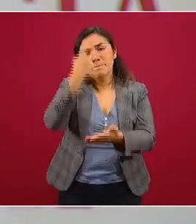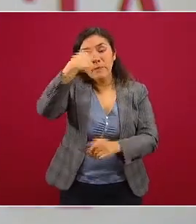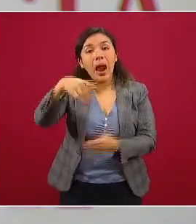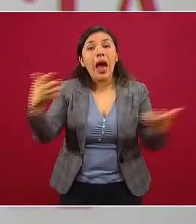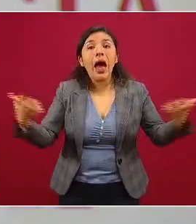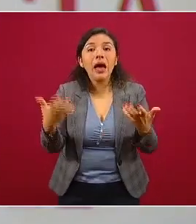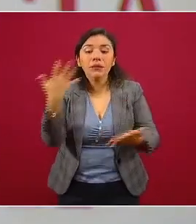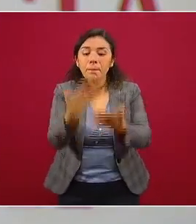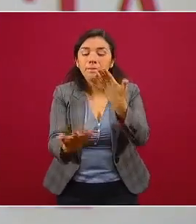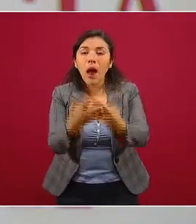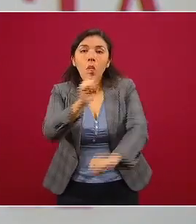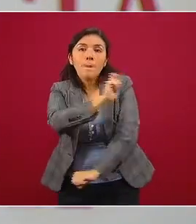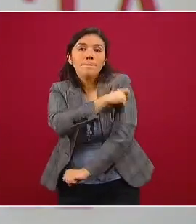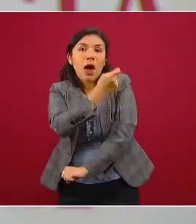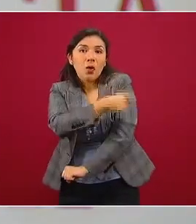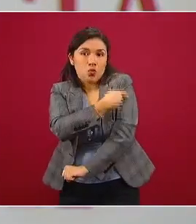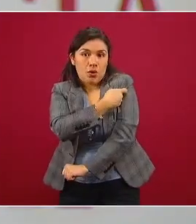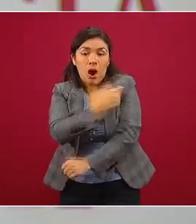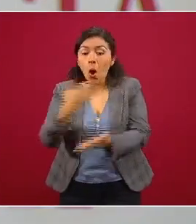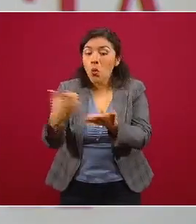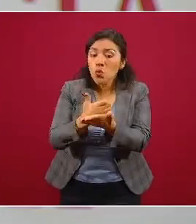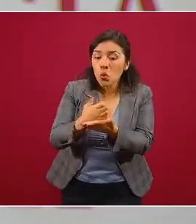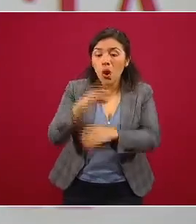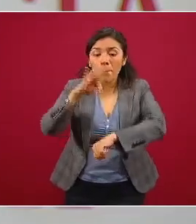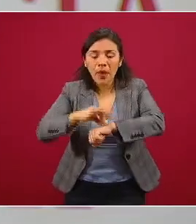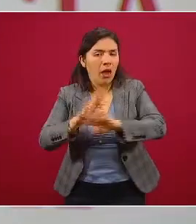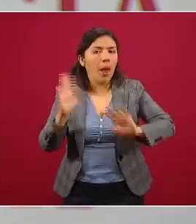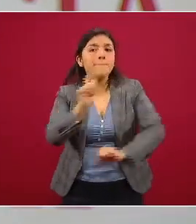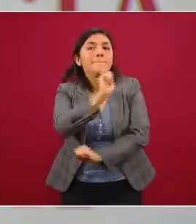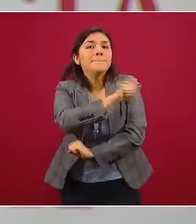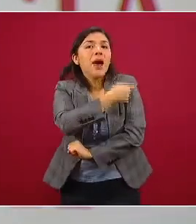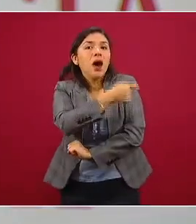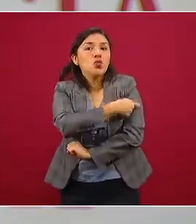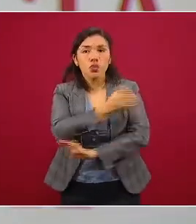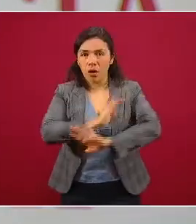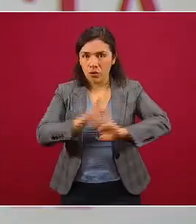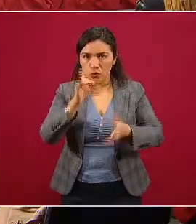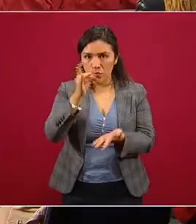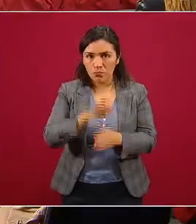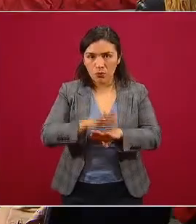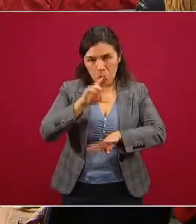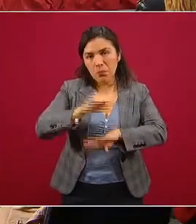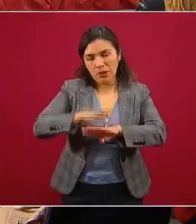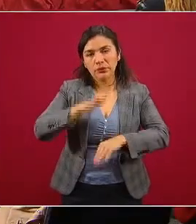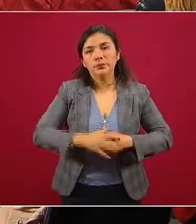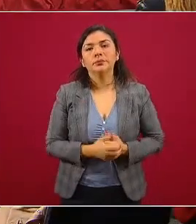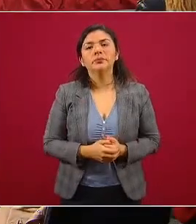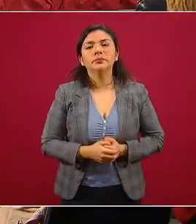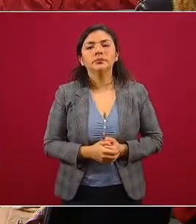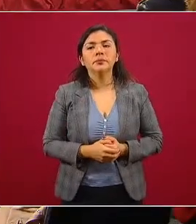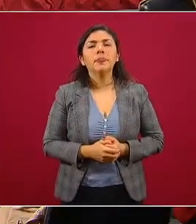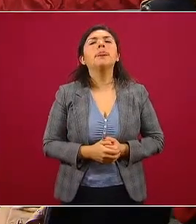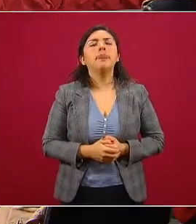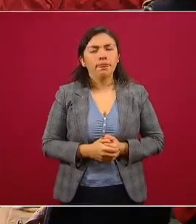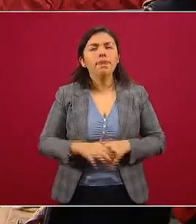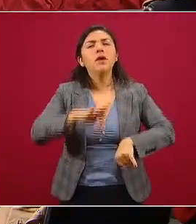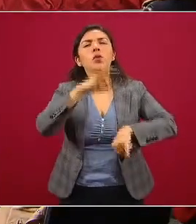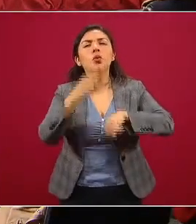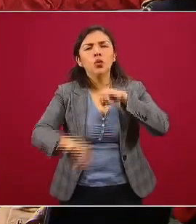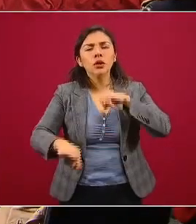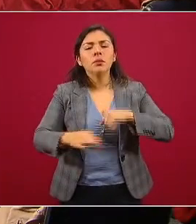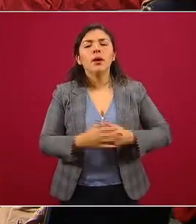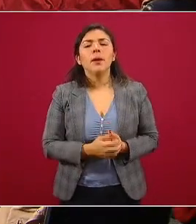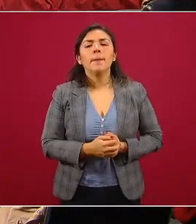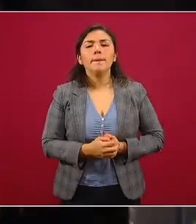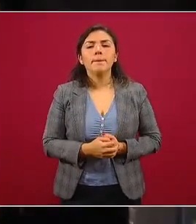vacuna, uh-huh. No son tratamientos, sino sí, para claro. La vacuna, los así cuatro es. Que se presentaron. Bien, y la última, no sé,